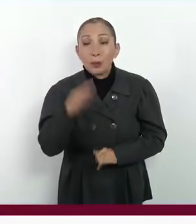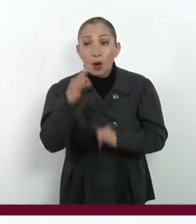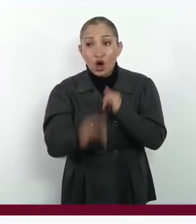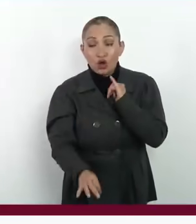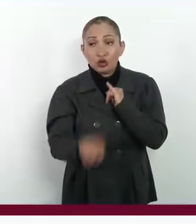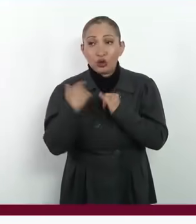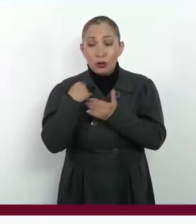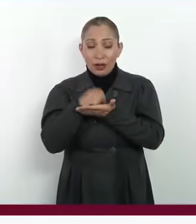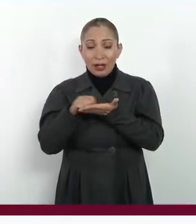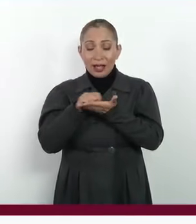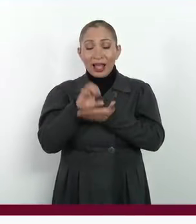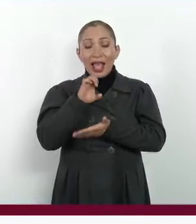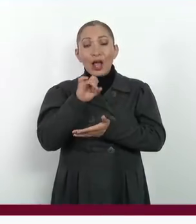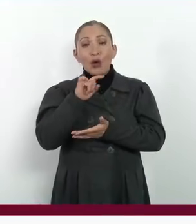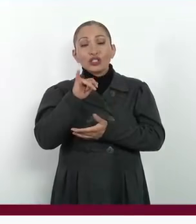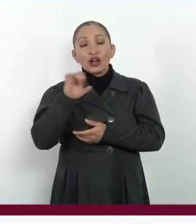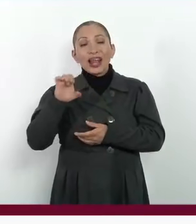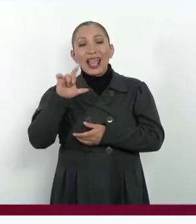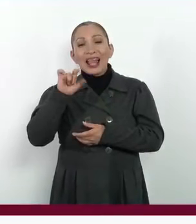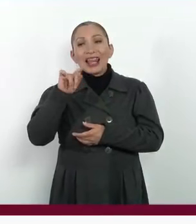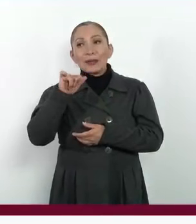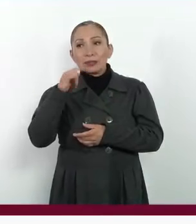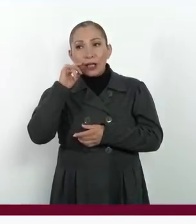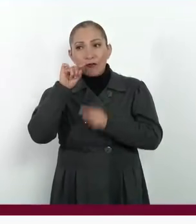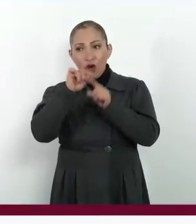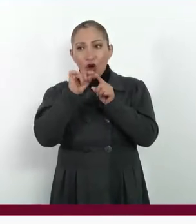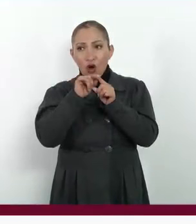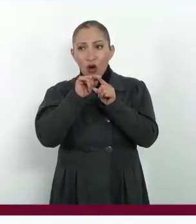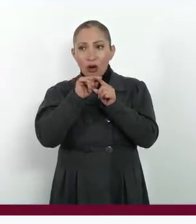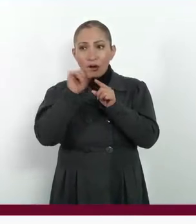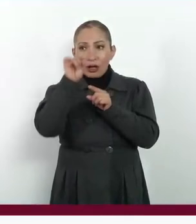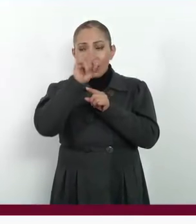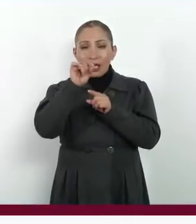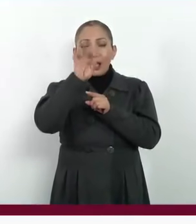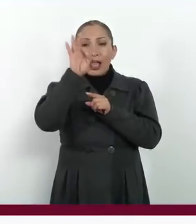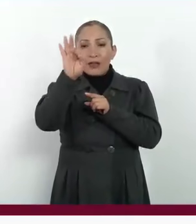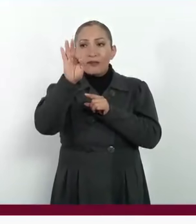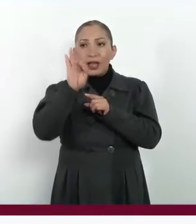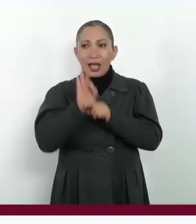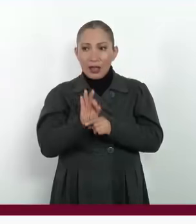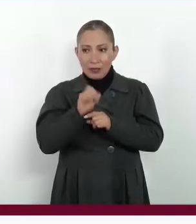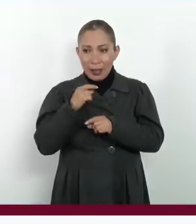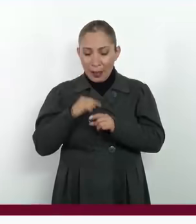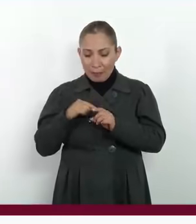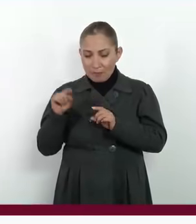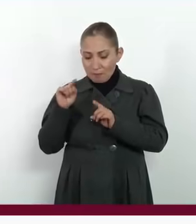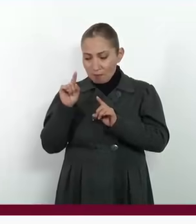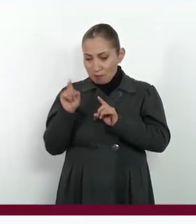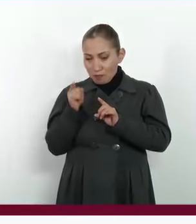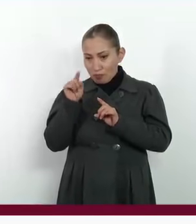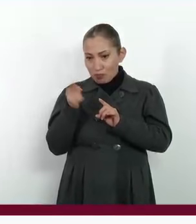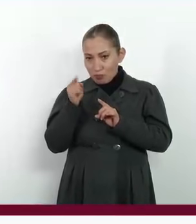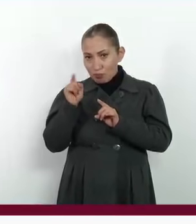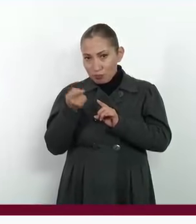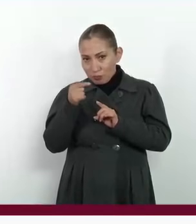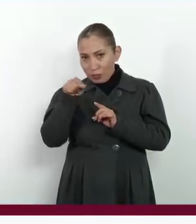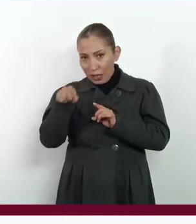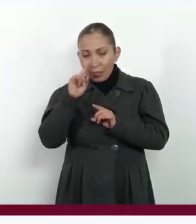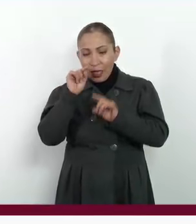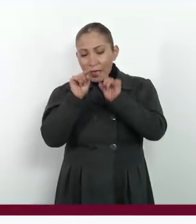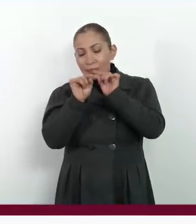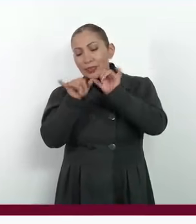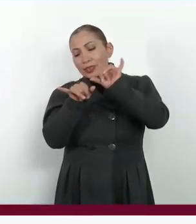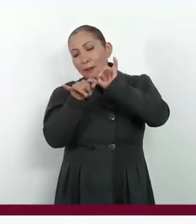Finalmente, escribir la ecuación del elipse que tiene como focos a los puntos F y F', y cuya suma